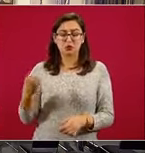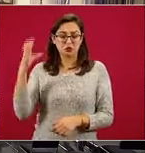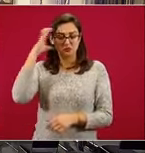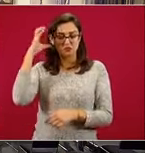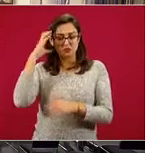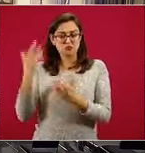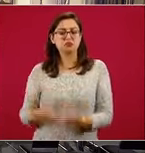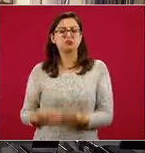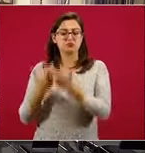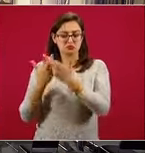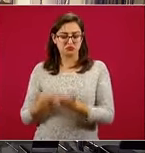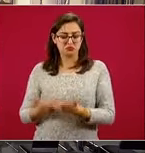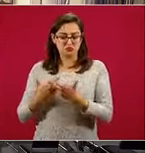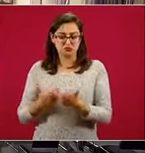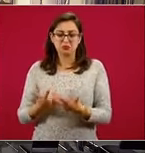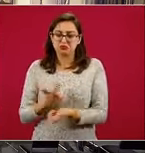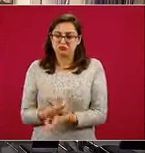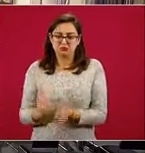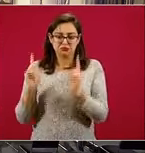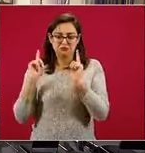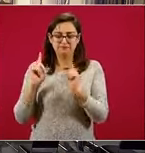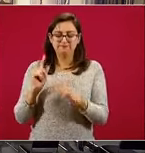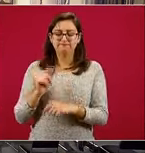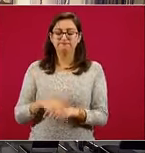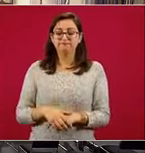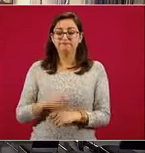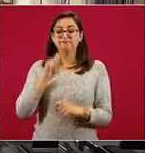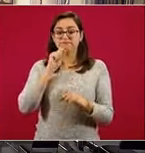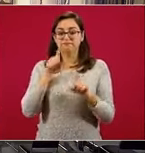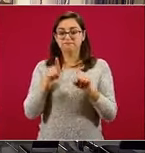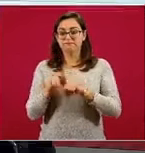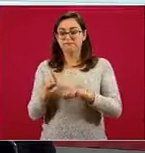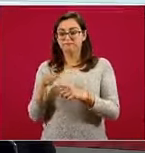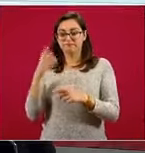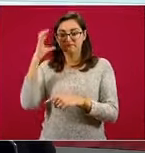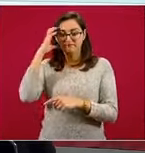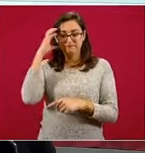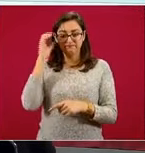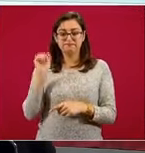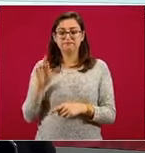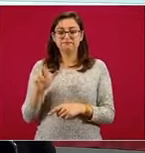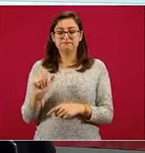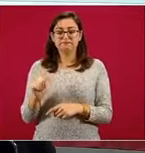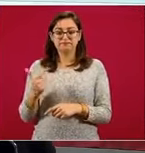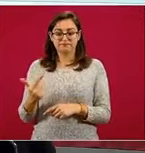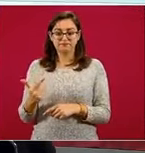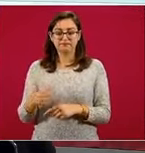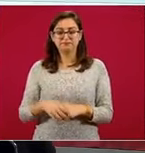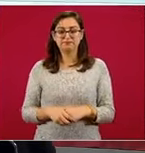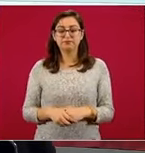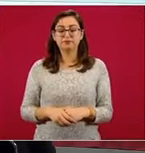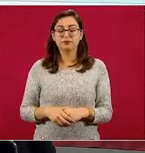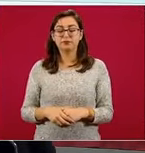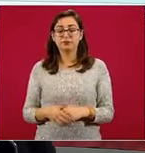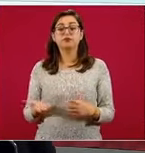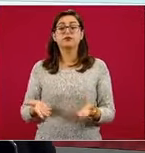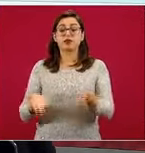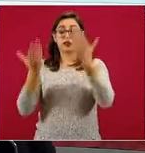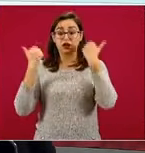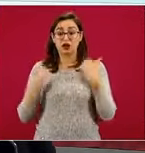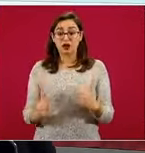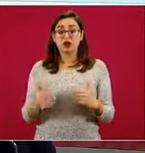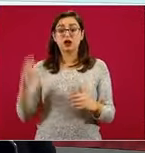sus camas para pacientes graves, es decir, camas IRA general. Si vemos la siguiente diapositiva, enfocamos en las